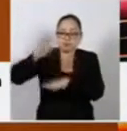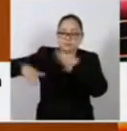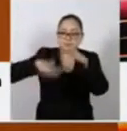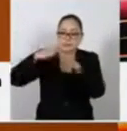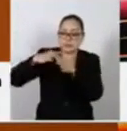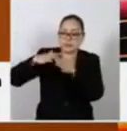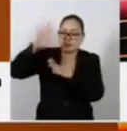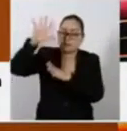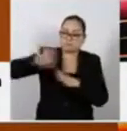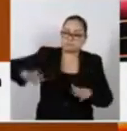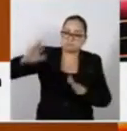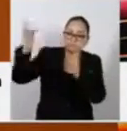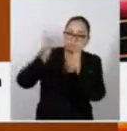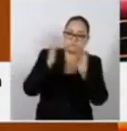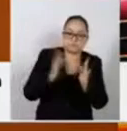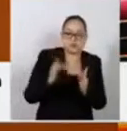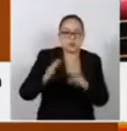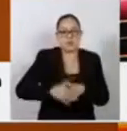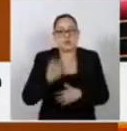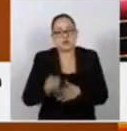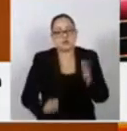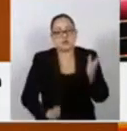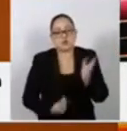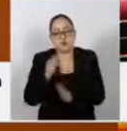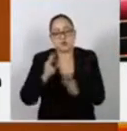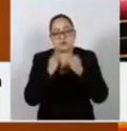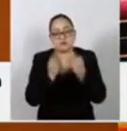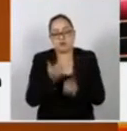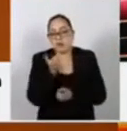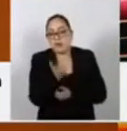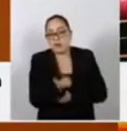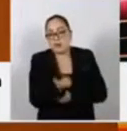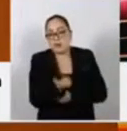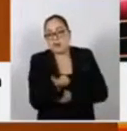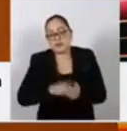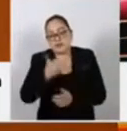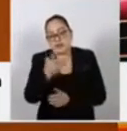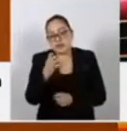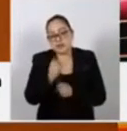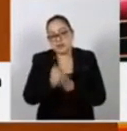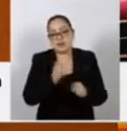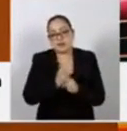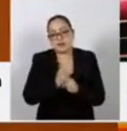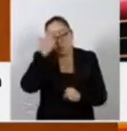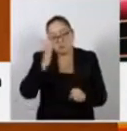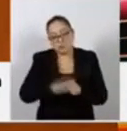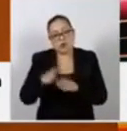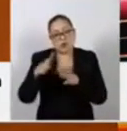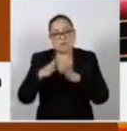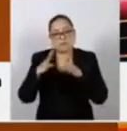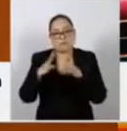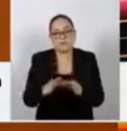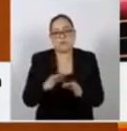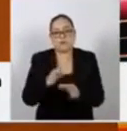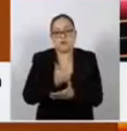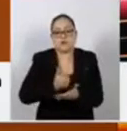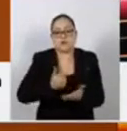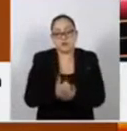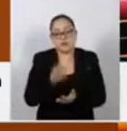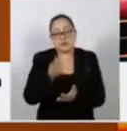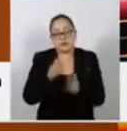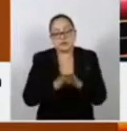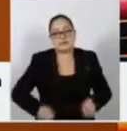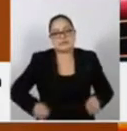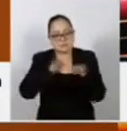Y es por eso que la emisión de una moneda conmemorativa de los 500 años de la fundación toma gran